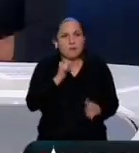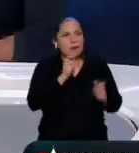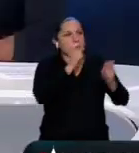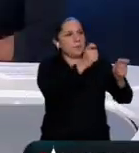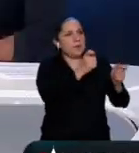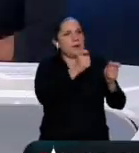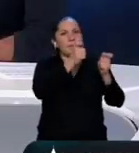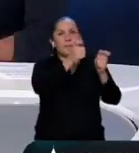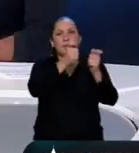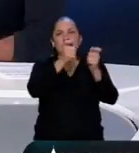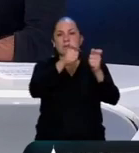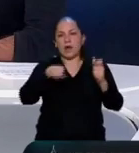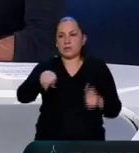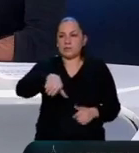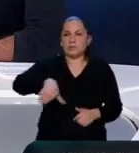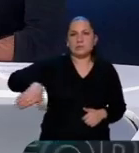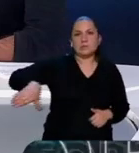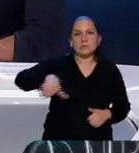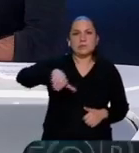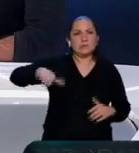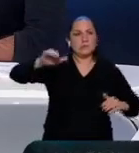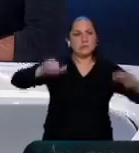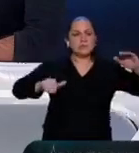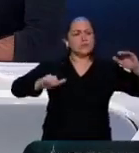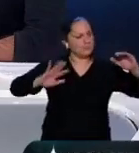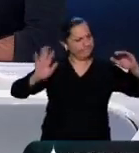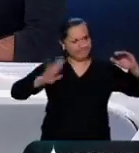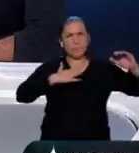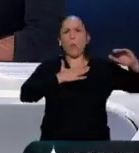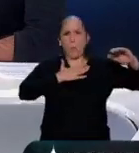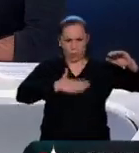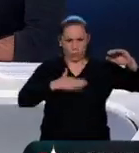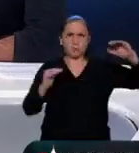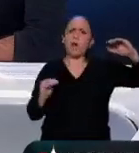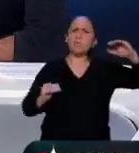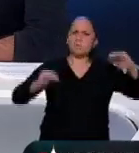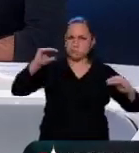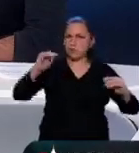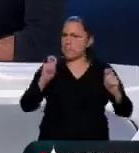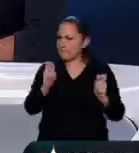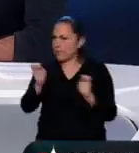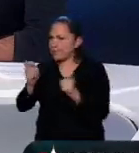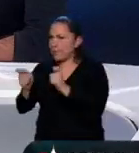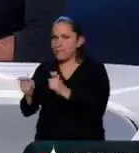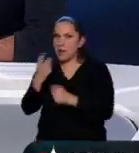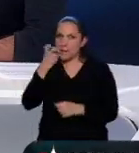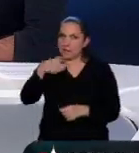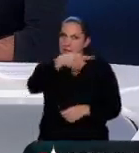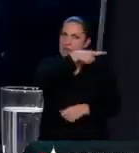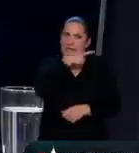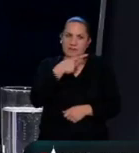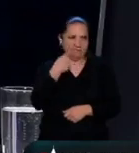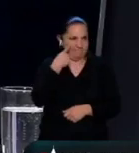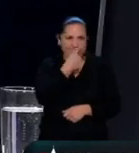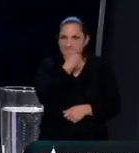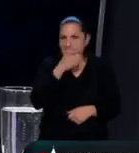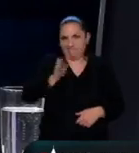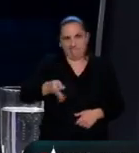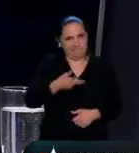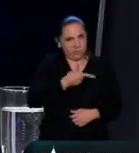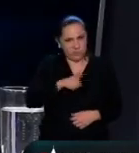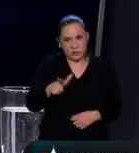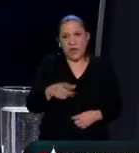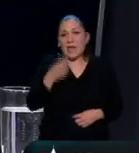redistribuir no les gusta mucho. Y el miedo puede venir con la idea de la ciudadanización que decíamos, es decir, que